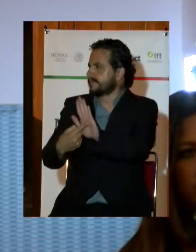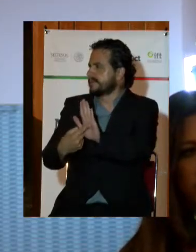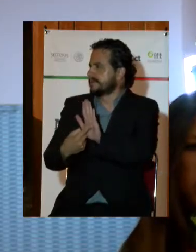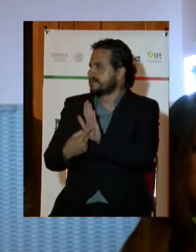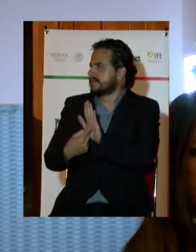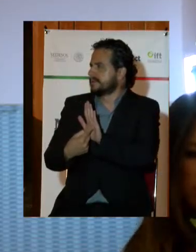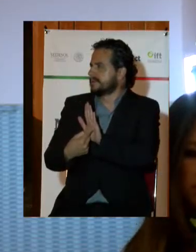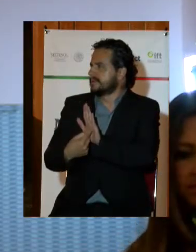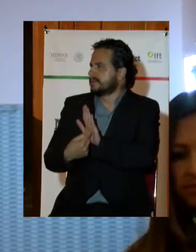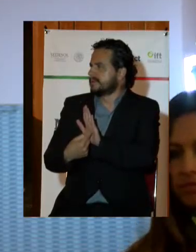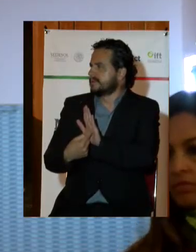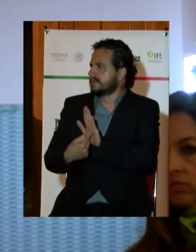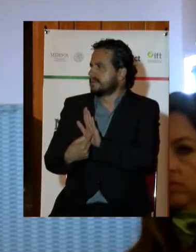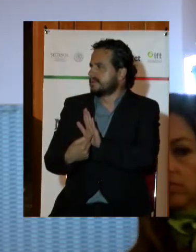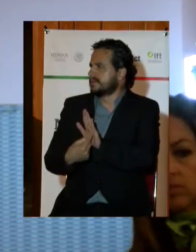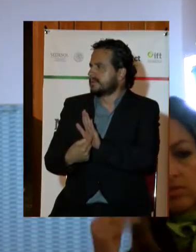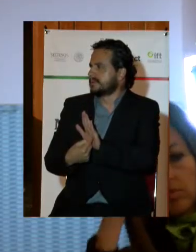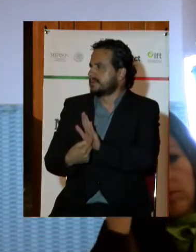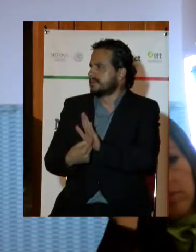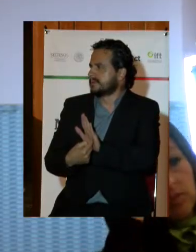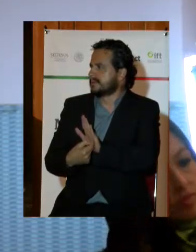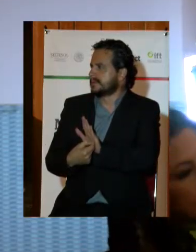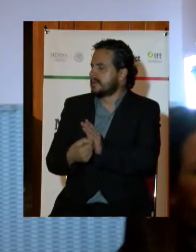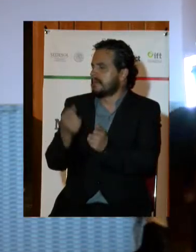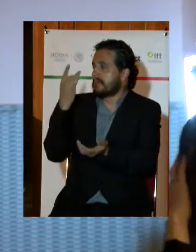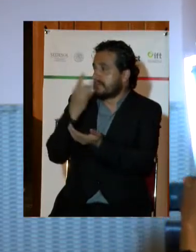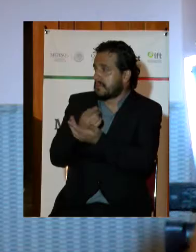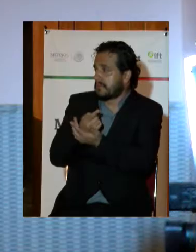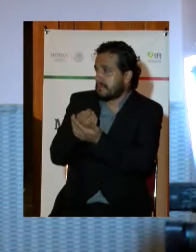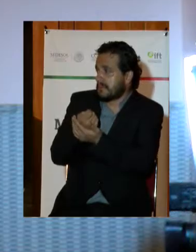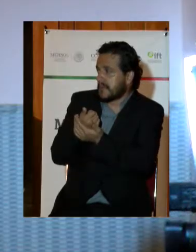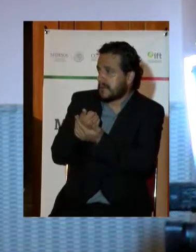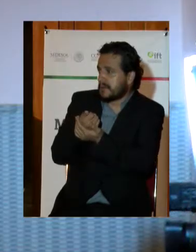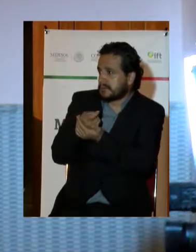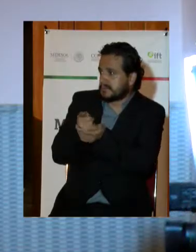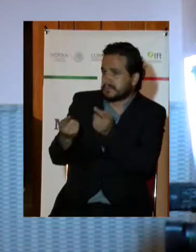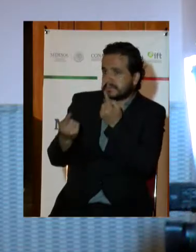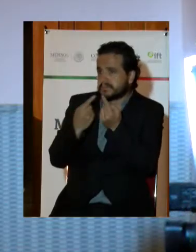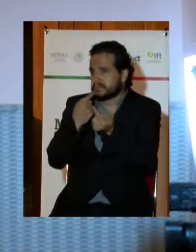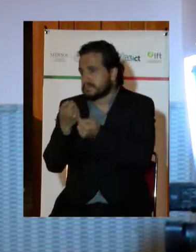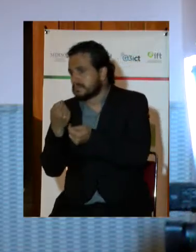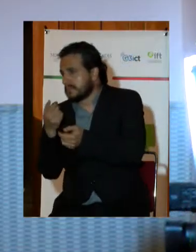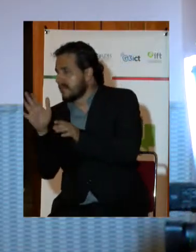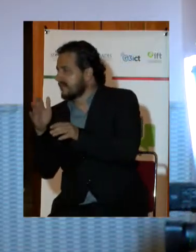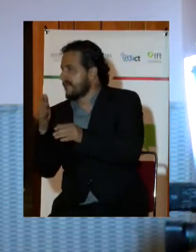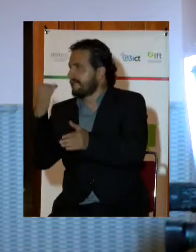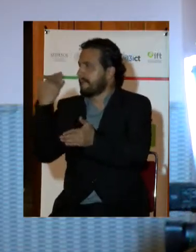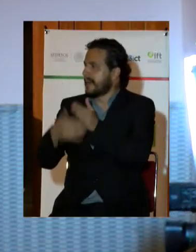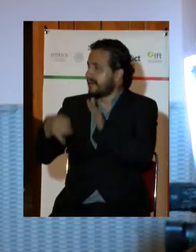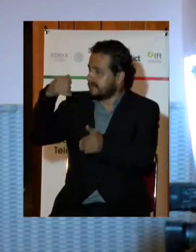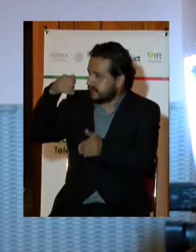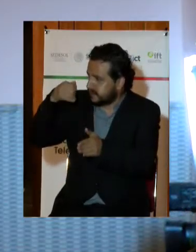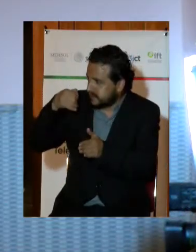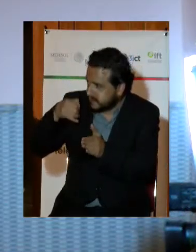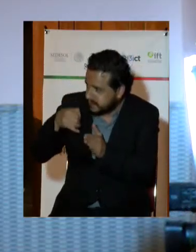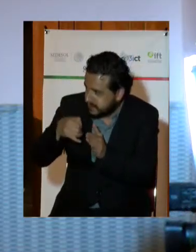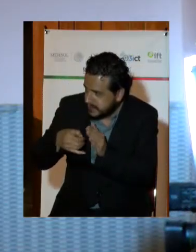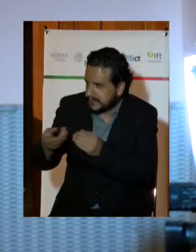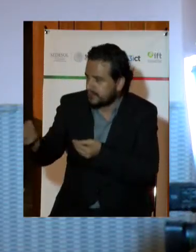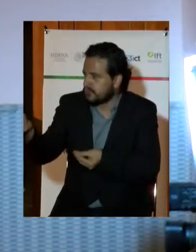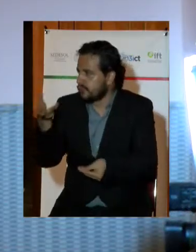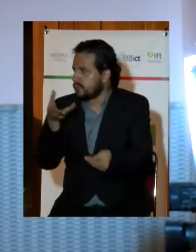otro, pueden salir opciones o alternativas, a lo mejor que tengan un impacto mucho mayor en